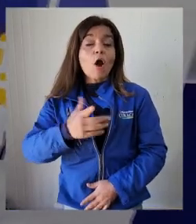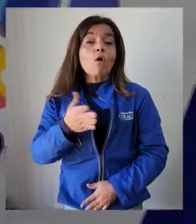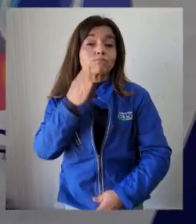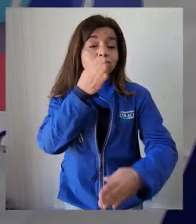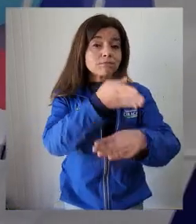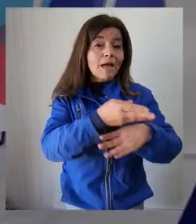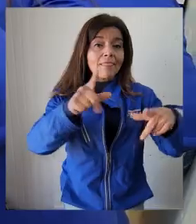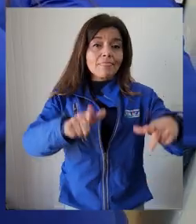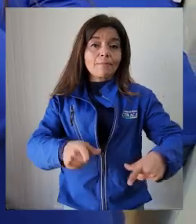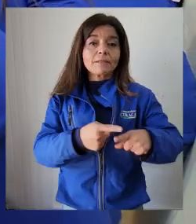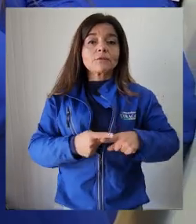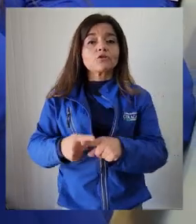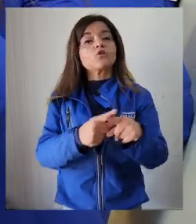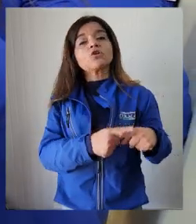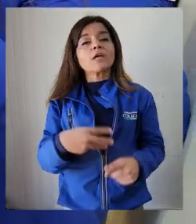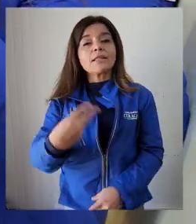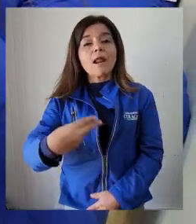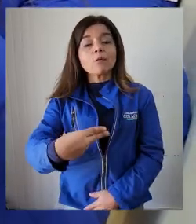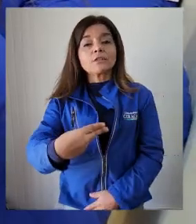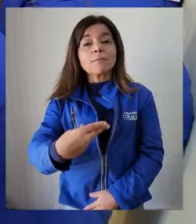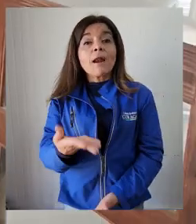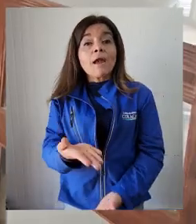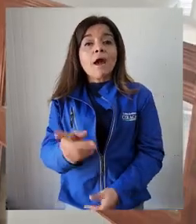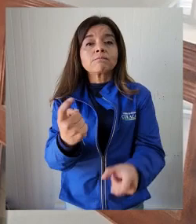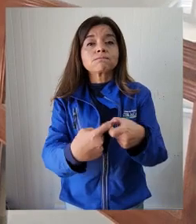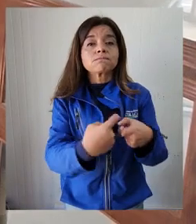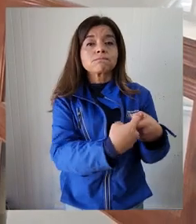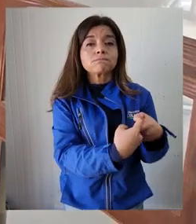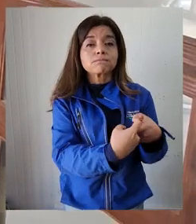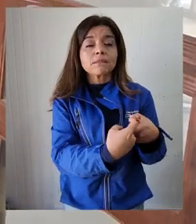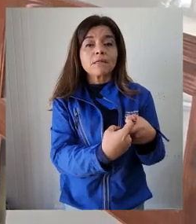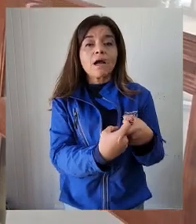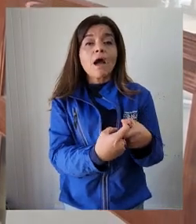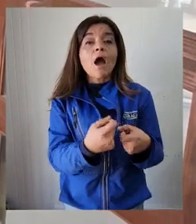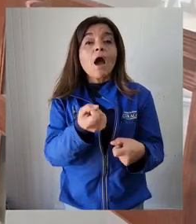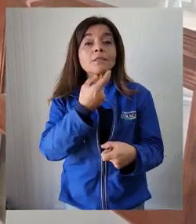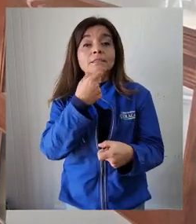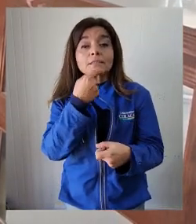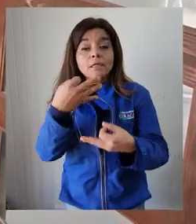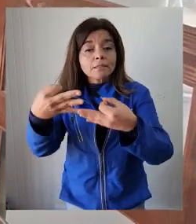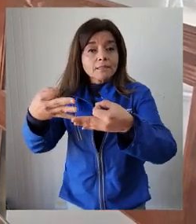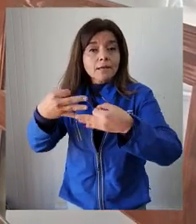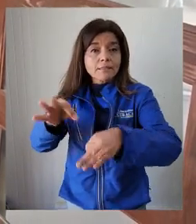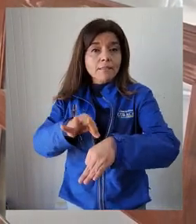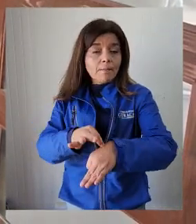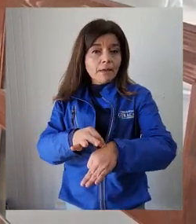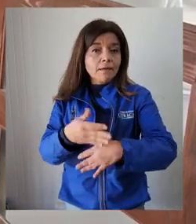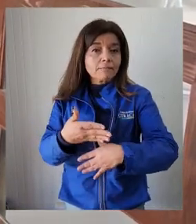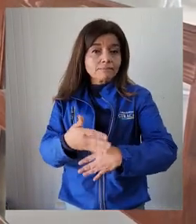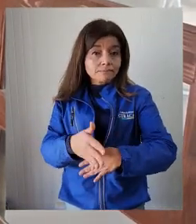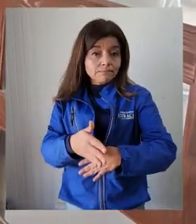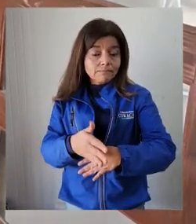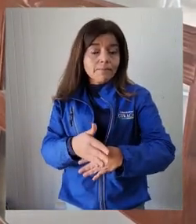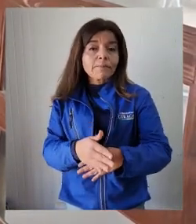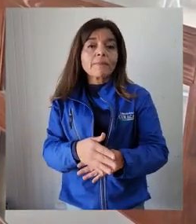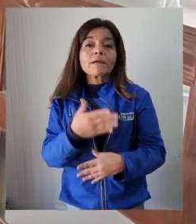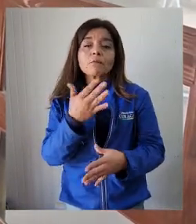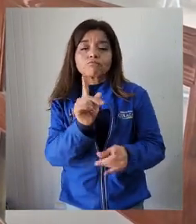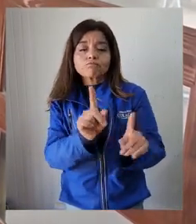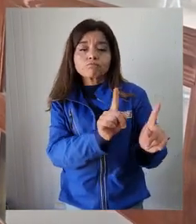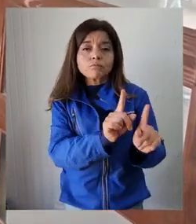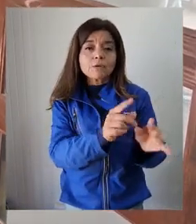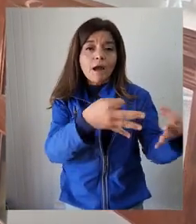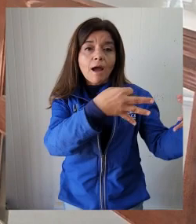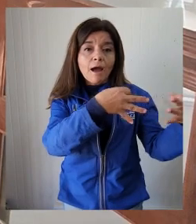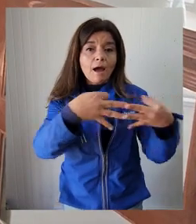o directamente aquí en el Departamento Social de la Municipalidad, para que se inscriban con su medicamento, con su receta médica y con algún documento